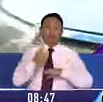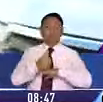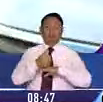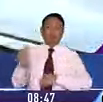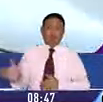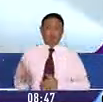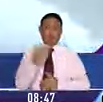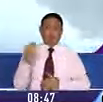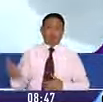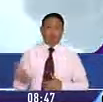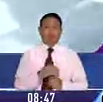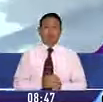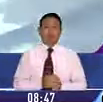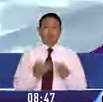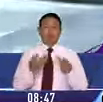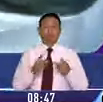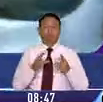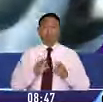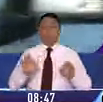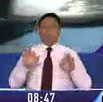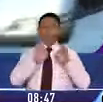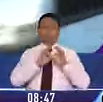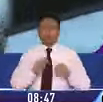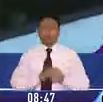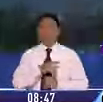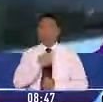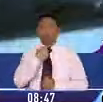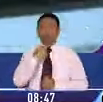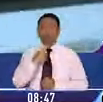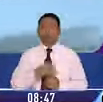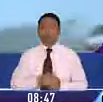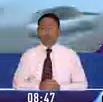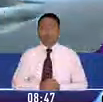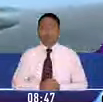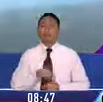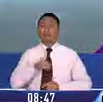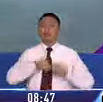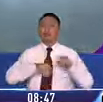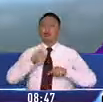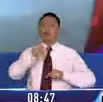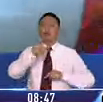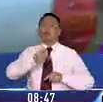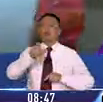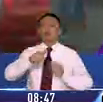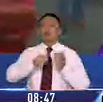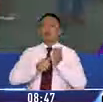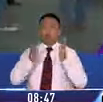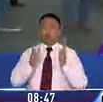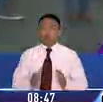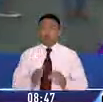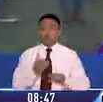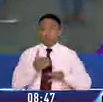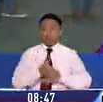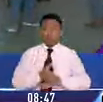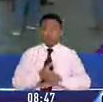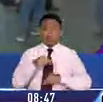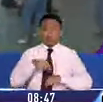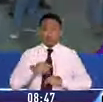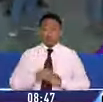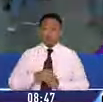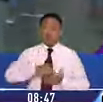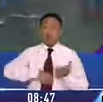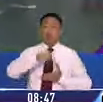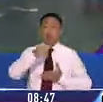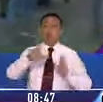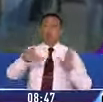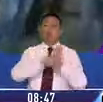destacar también que lo que nos han dicho pues algunos ministros es que posteriormente pues se van a emitir varios decretos ley que